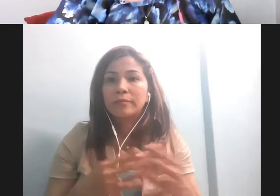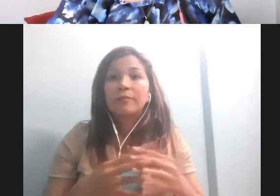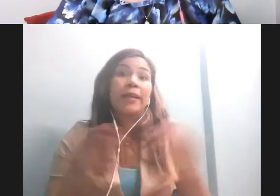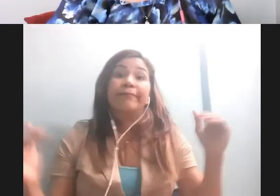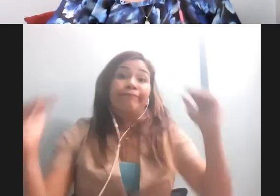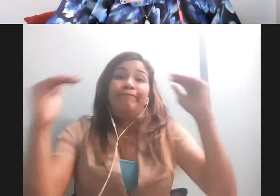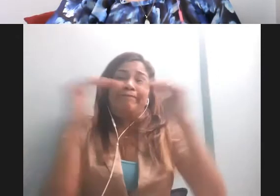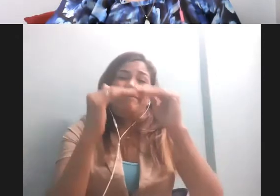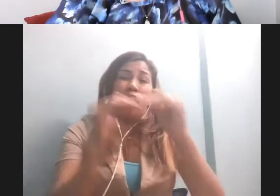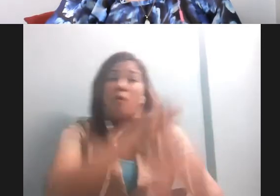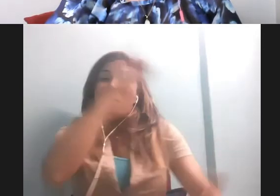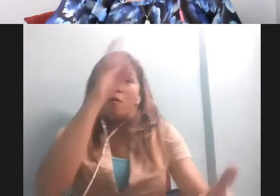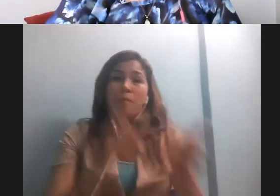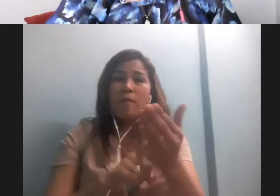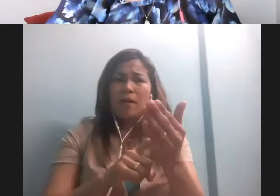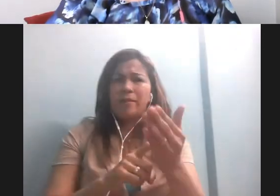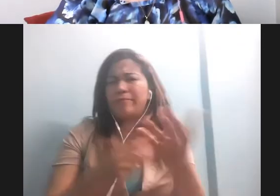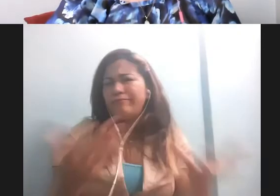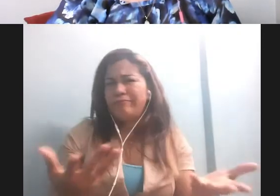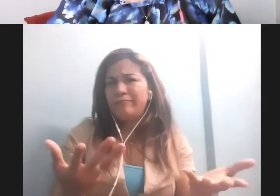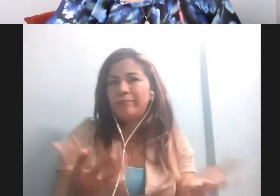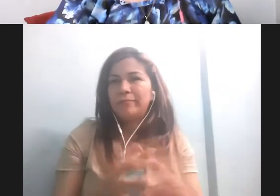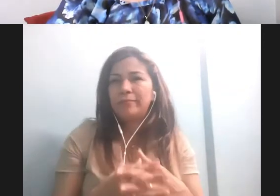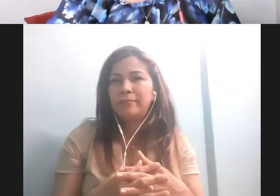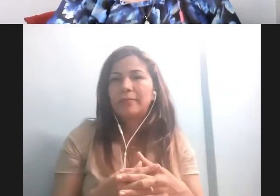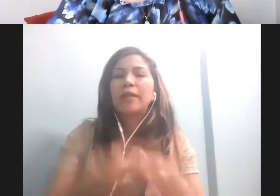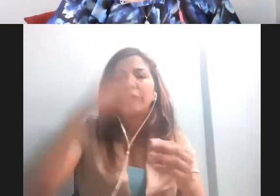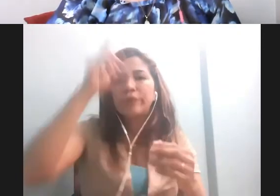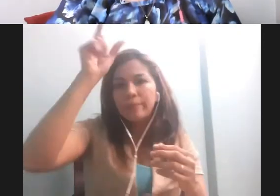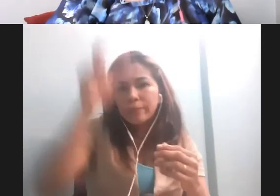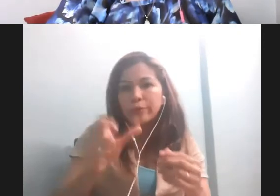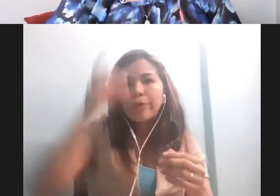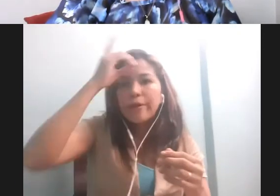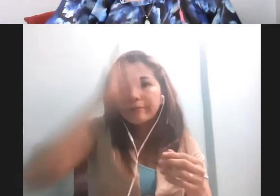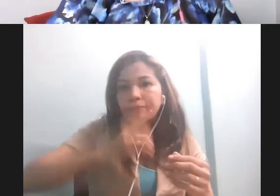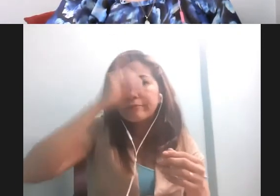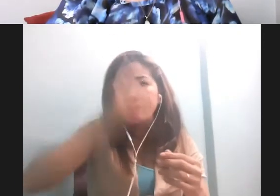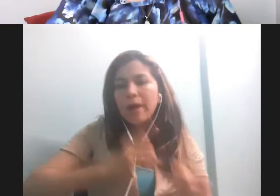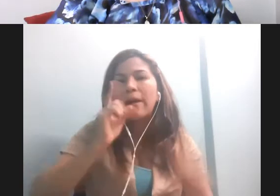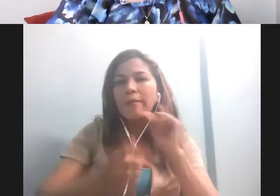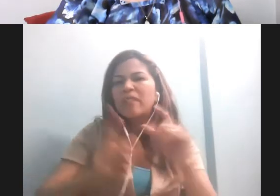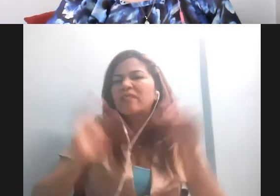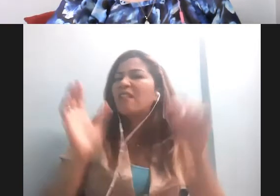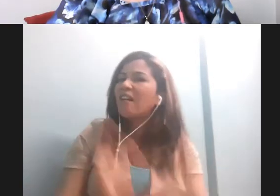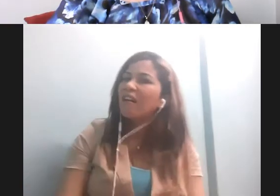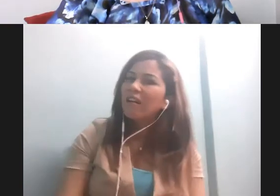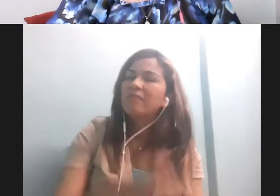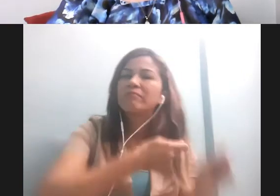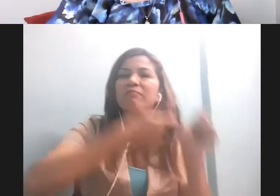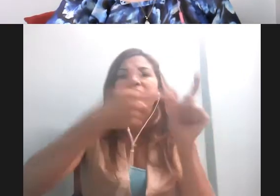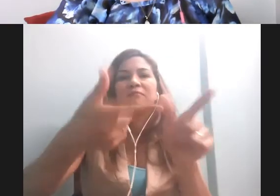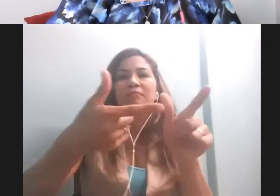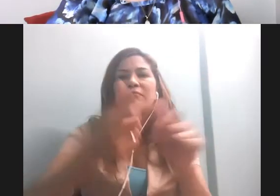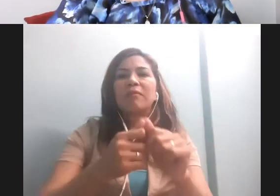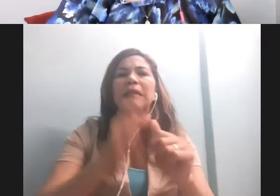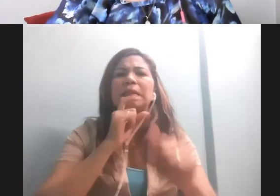realidad. Entonces, el tener una discapacidad muchas veces va a ser igualmente cuando tú vas a emigrar, va a ser quizás otra barrera